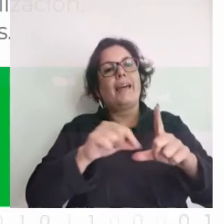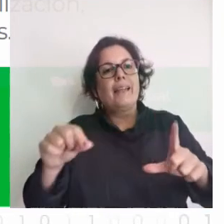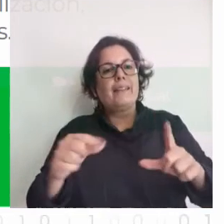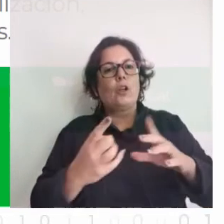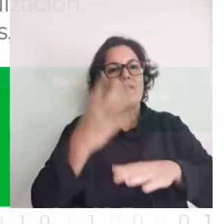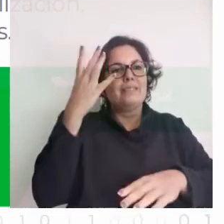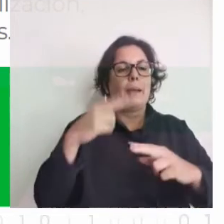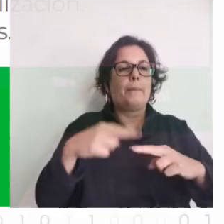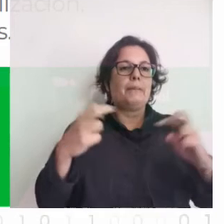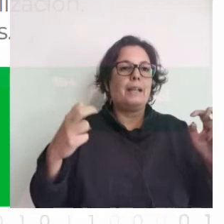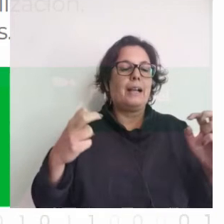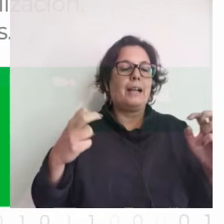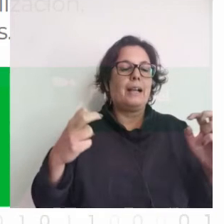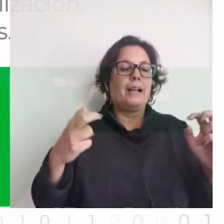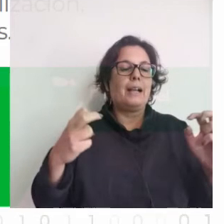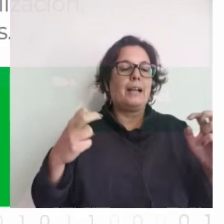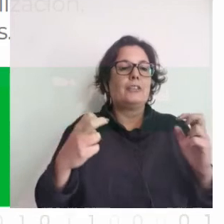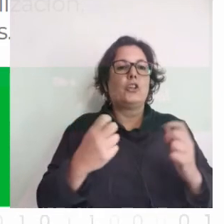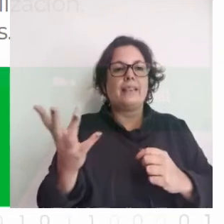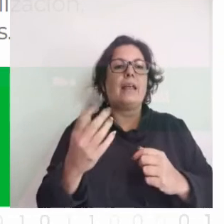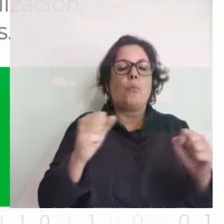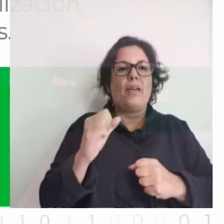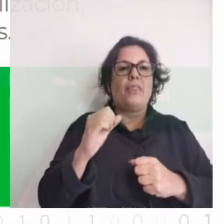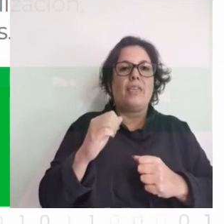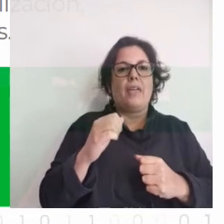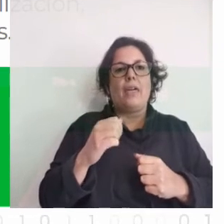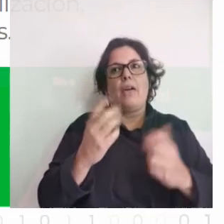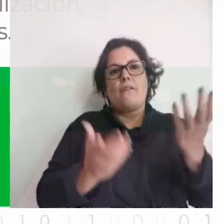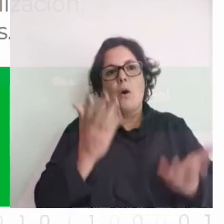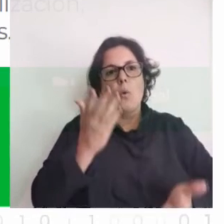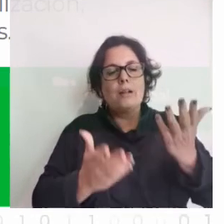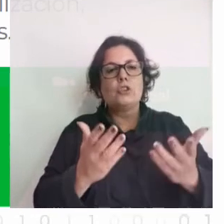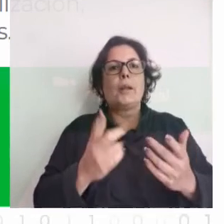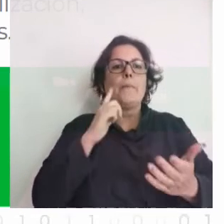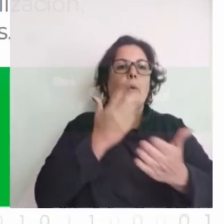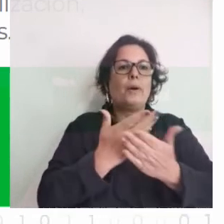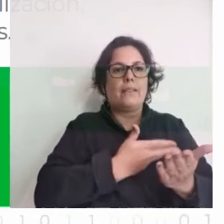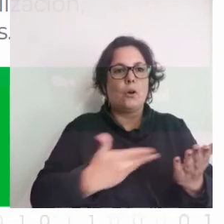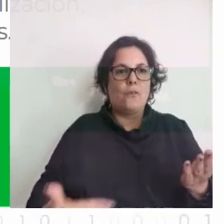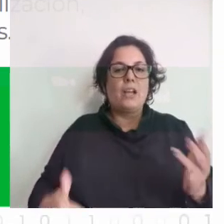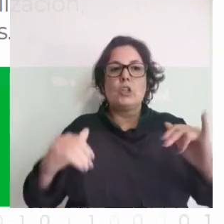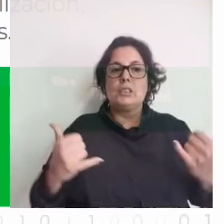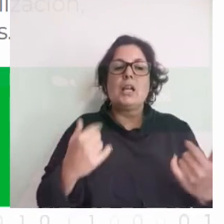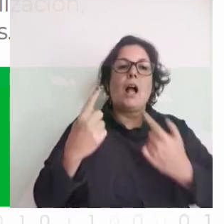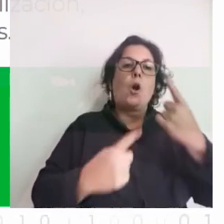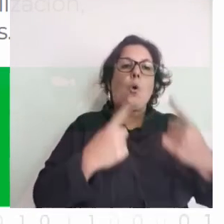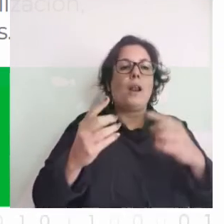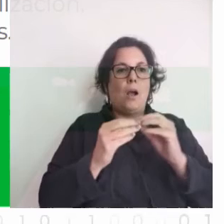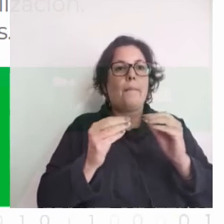e investigaciones cuantitativas como pueden ser evaluaciones de impacto de políticas, que ya algunas compañeras estuvieron